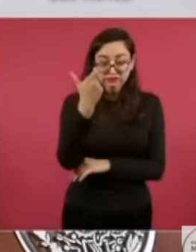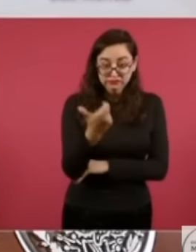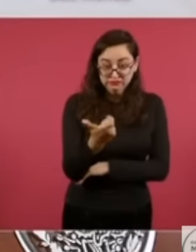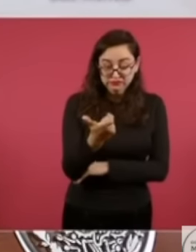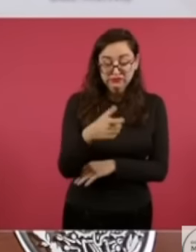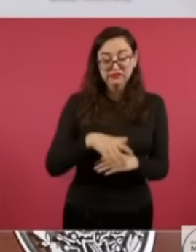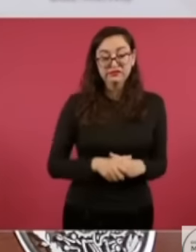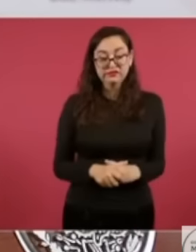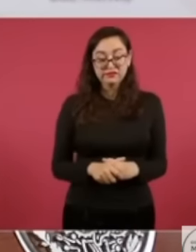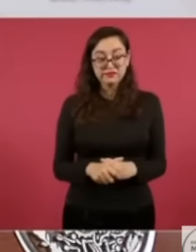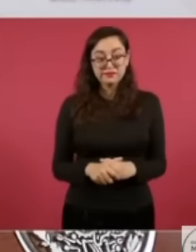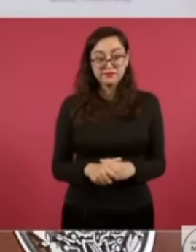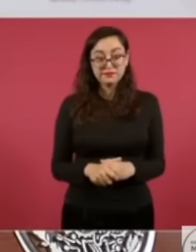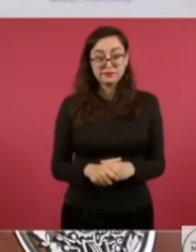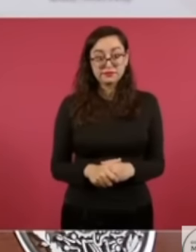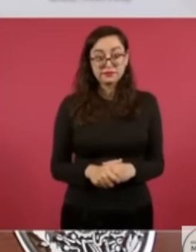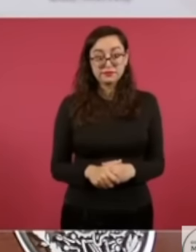pesos.